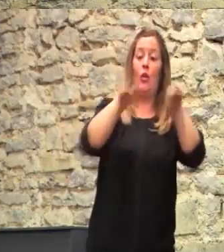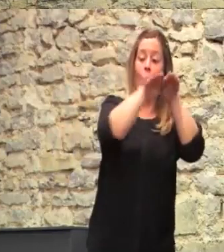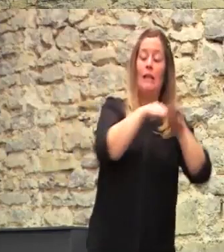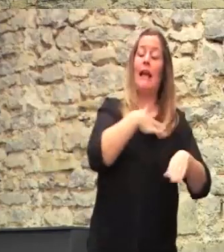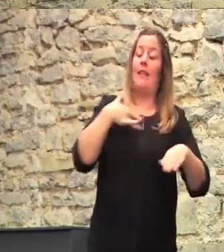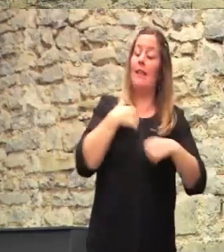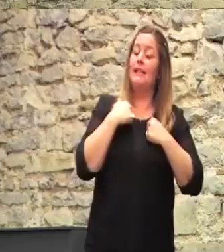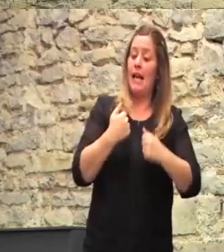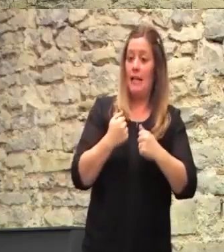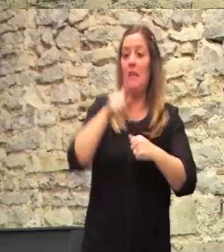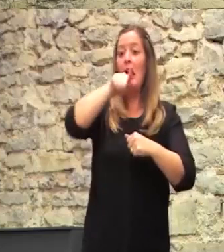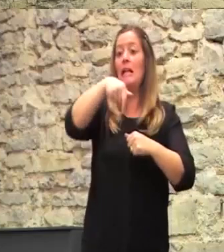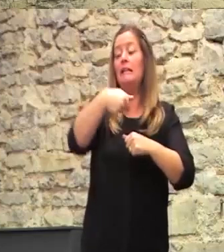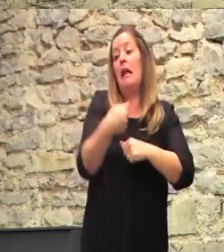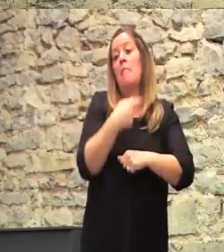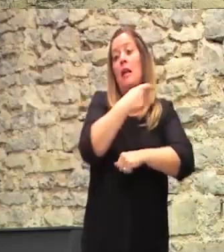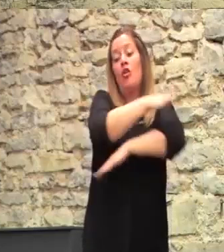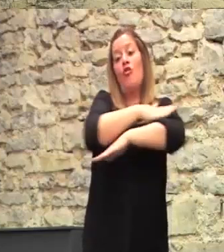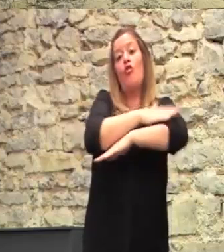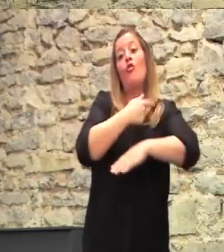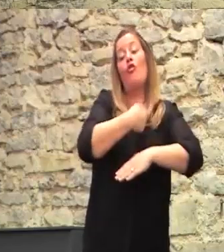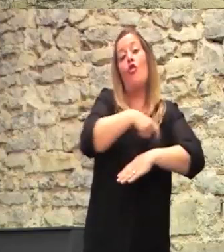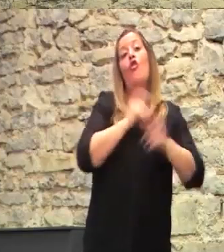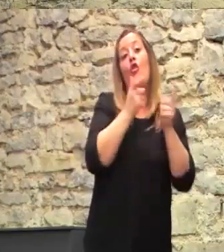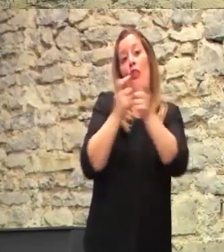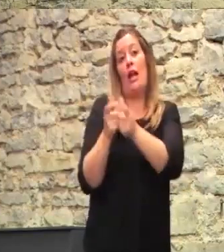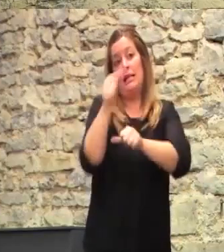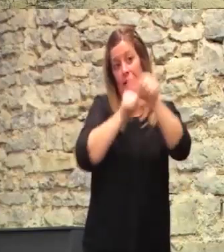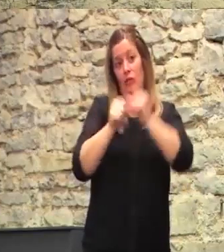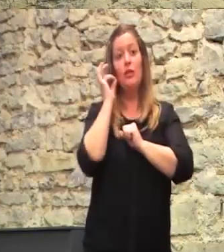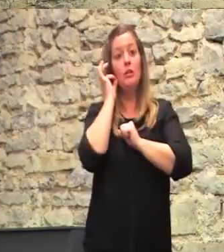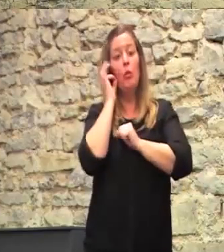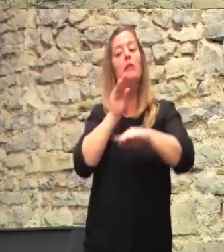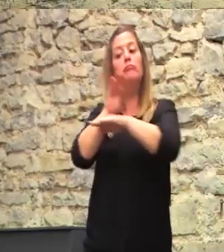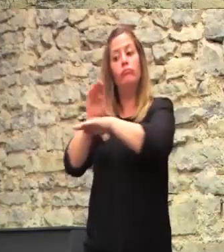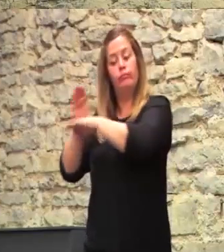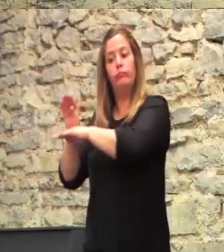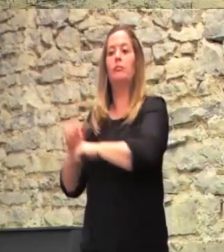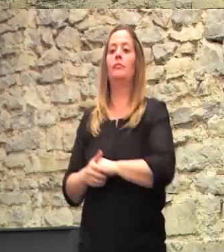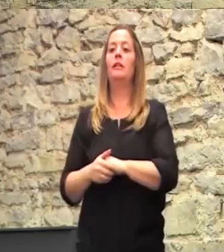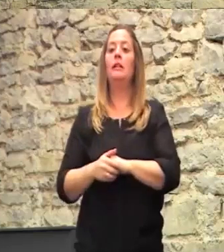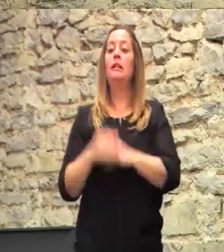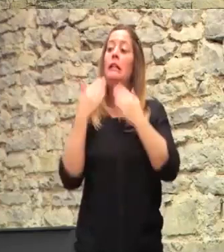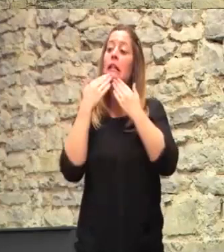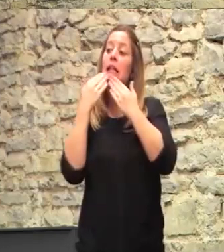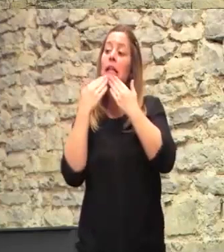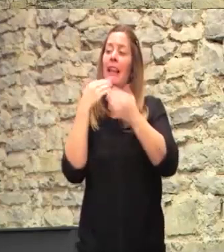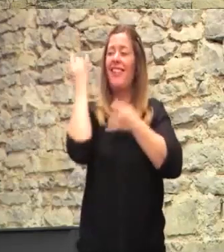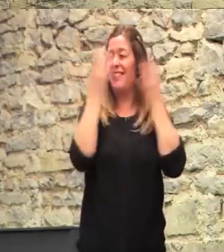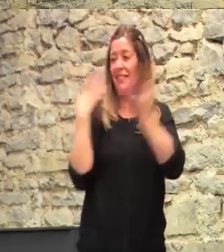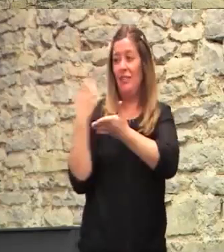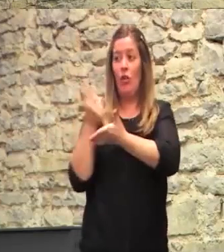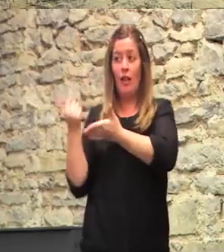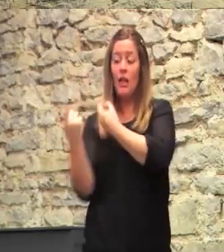y numerosas concejalías y asociaciones de mujeres gracias a su intervención en todas estas actividades ha